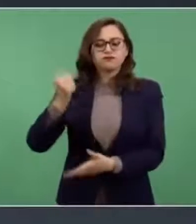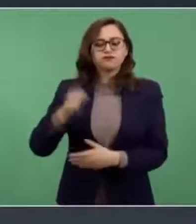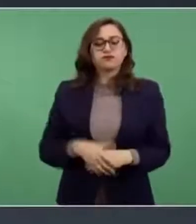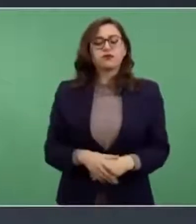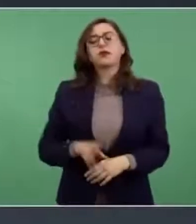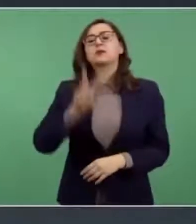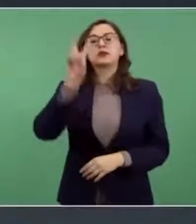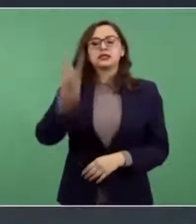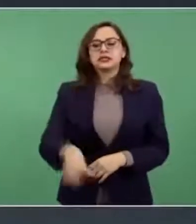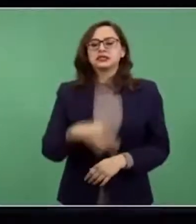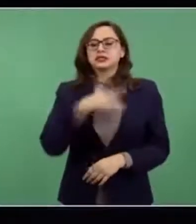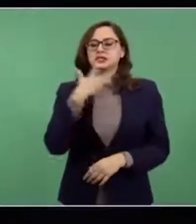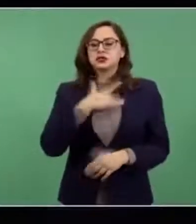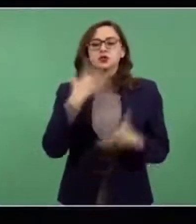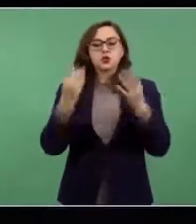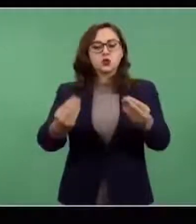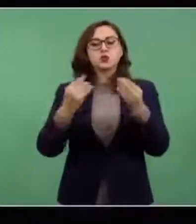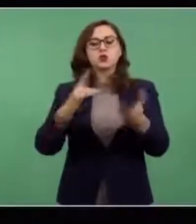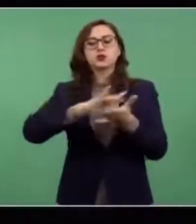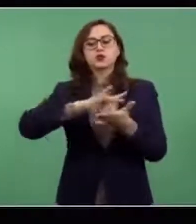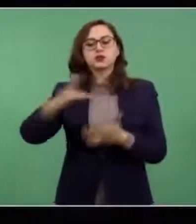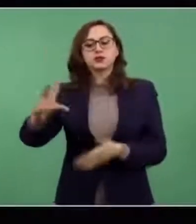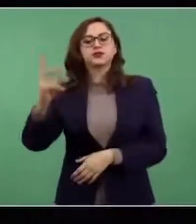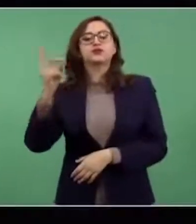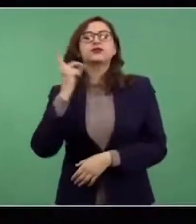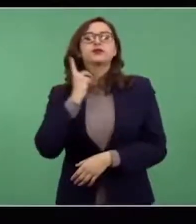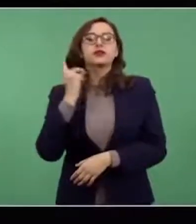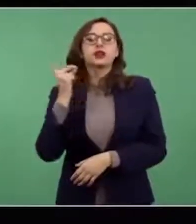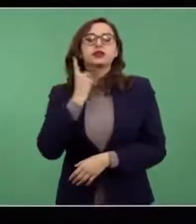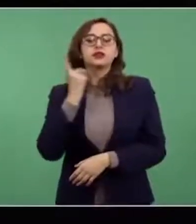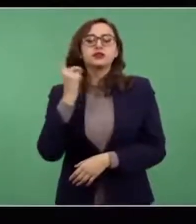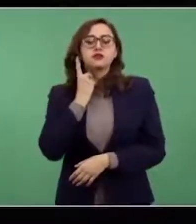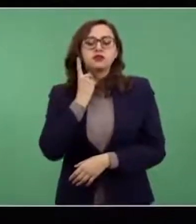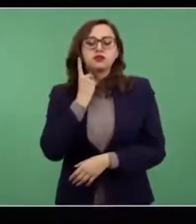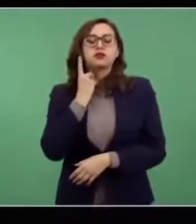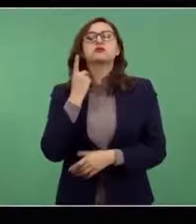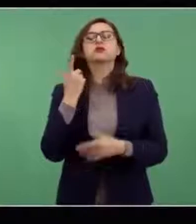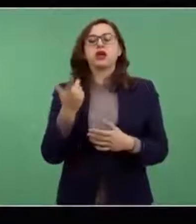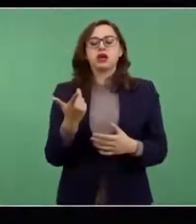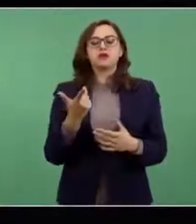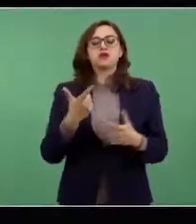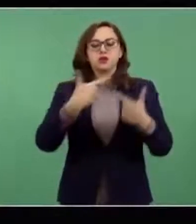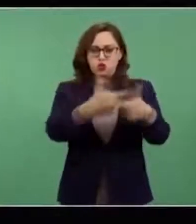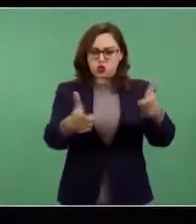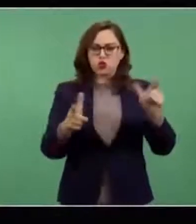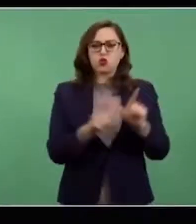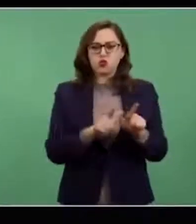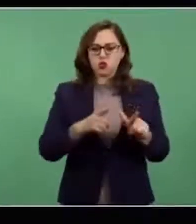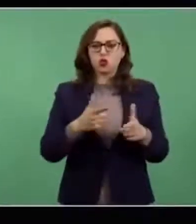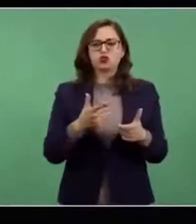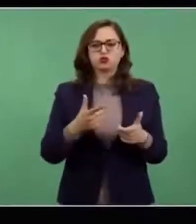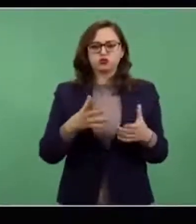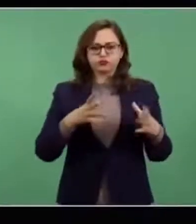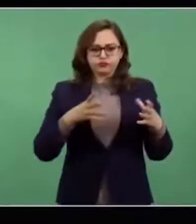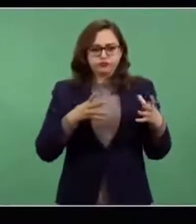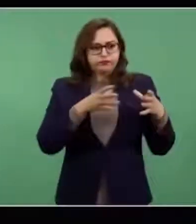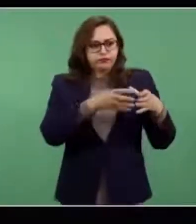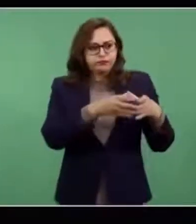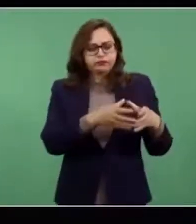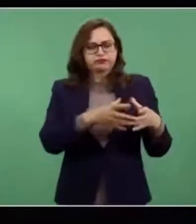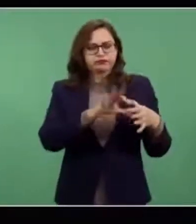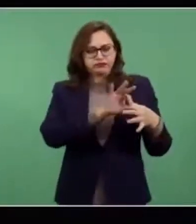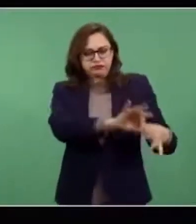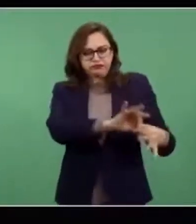Agradezco a los legisladores de nuestro movimiento su respaldo